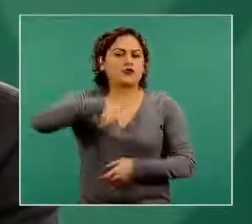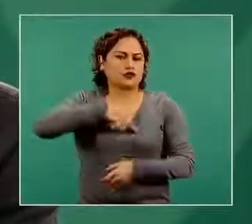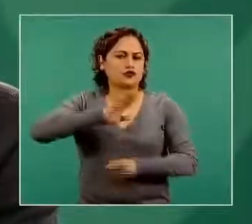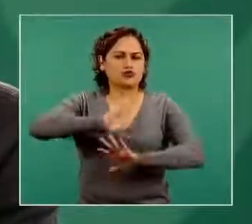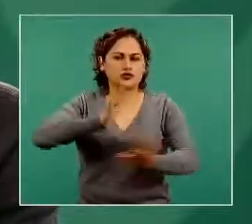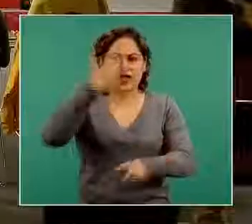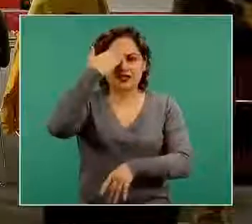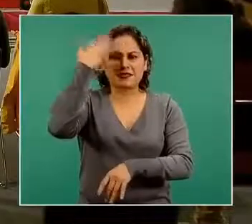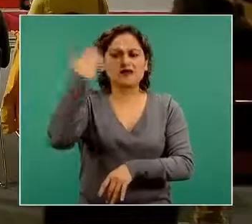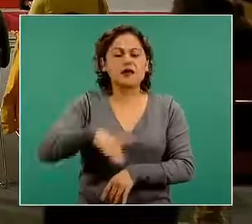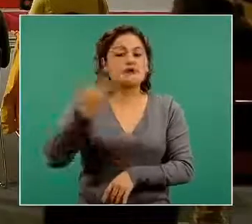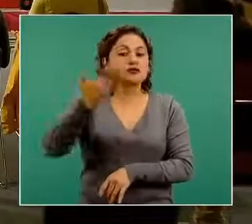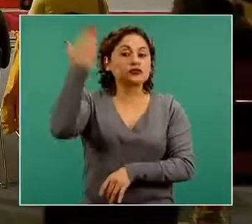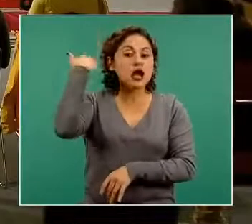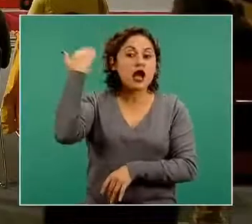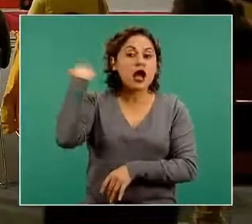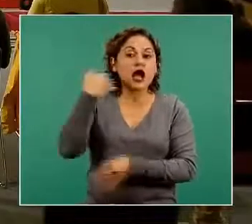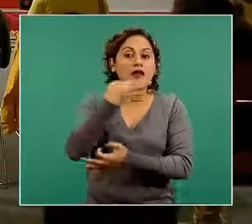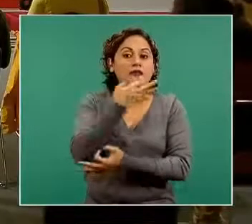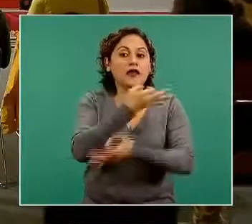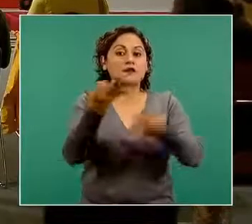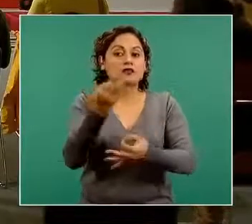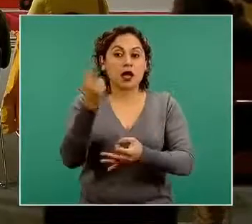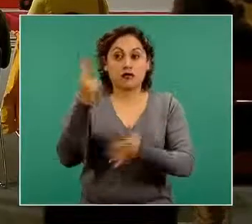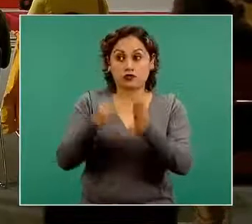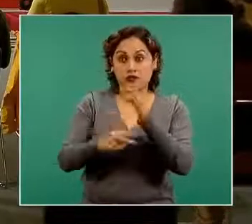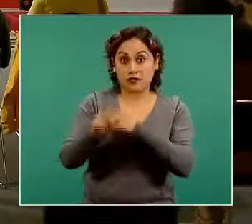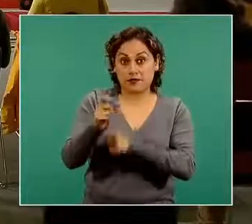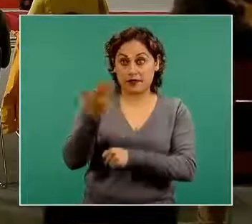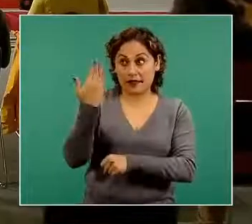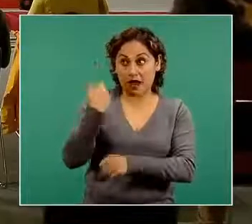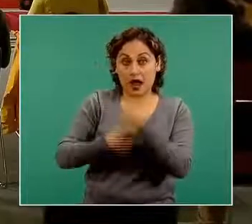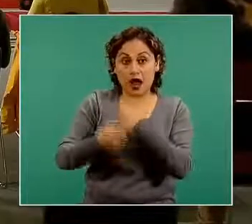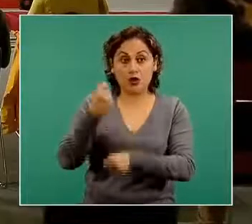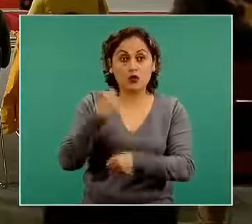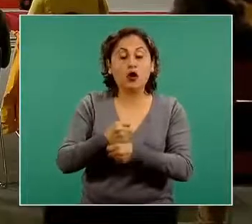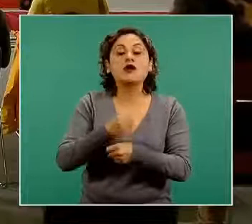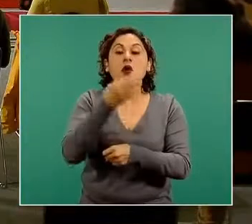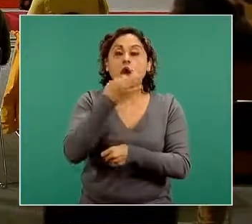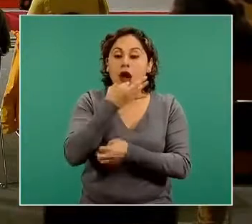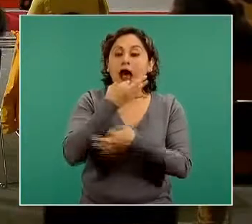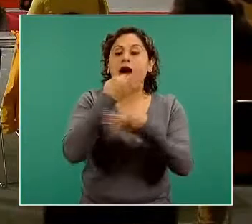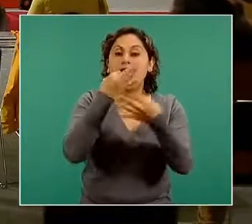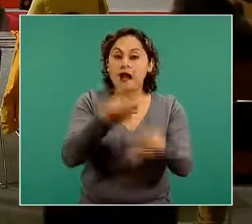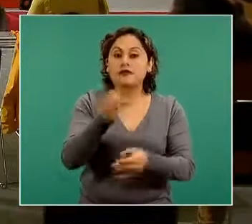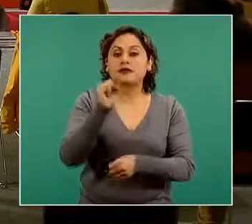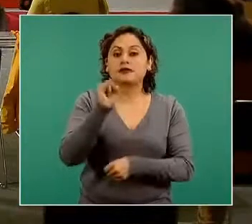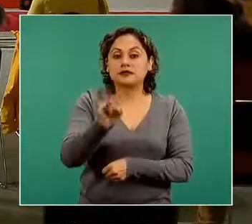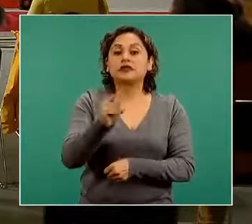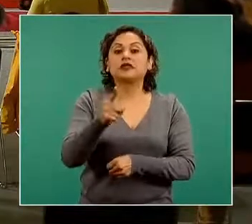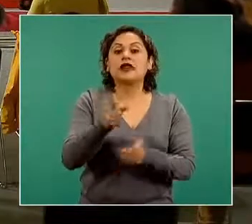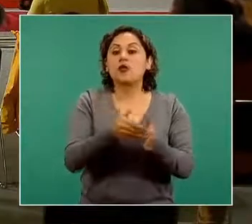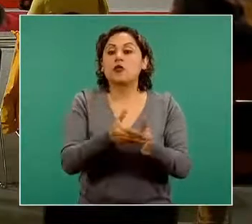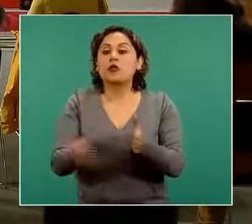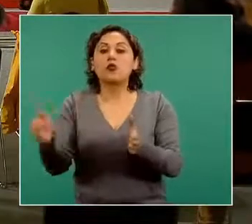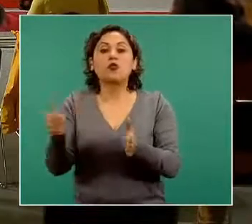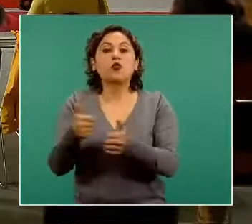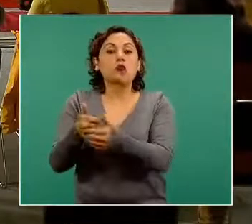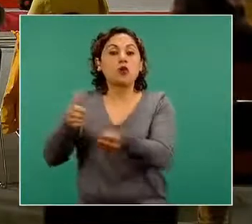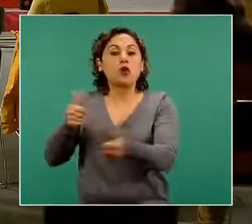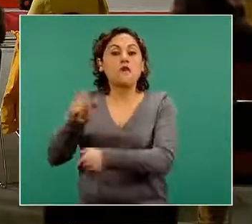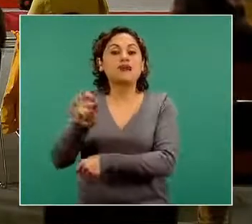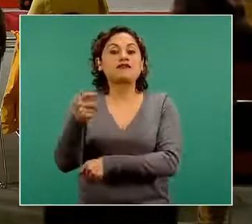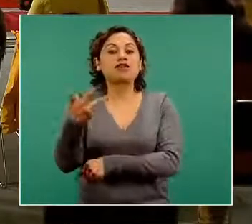antes, desde el año pasado, este planteamiento de que se podía diferir hasta 28 días. Con solo ganar